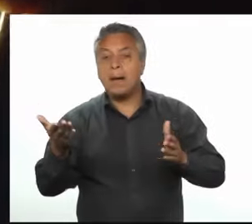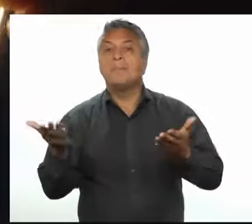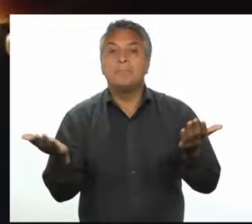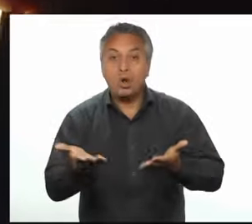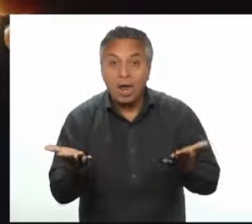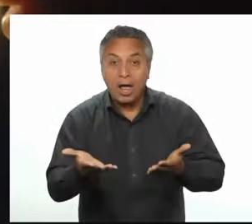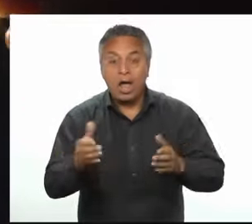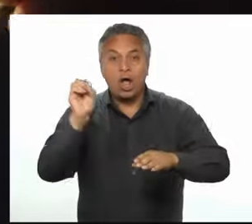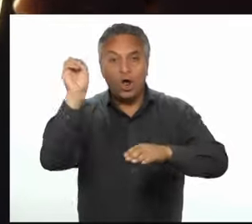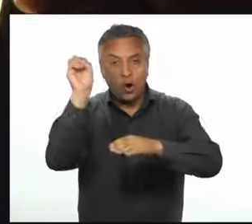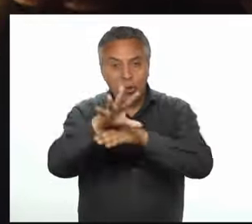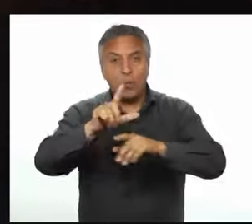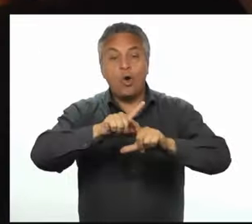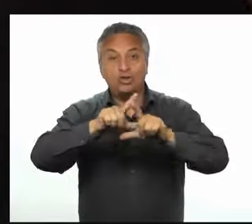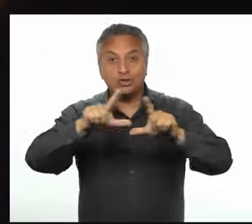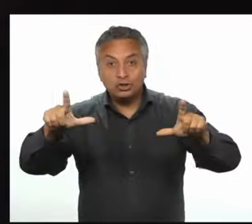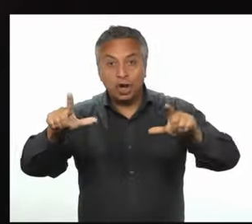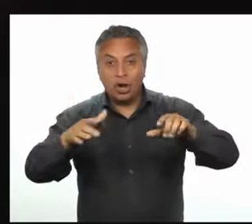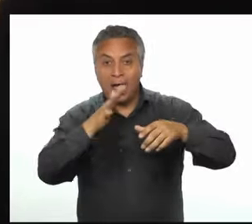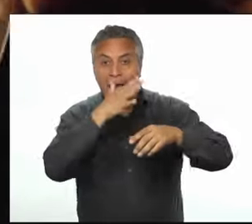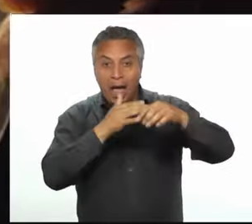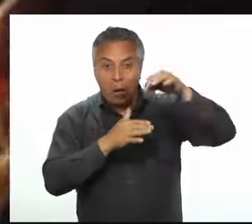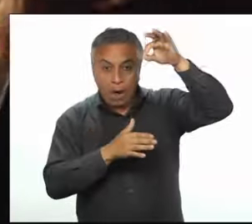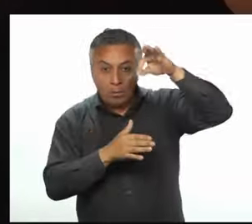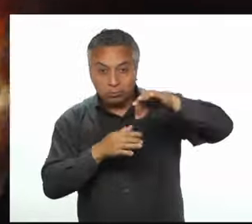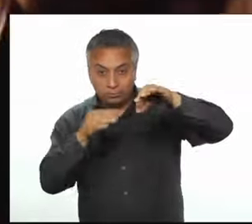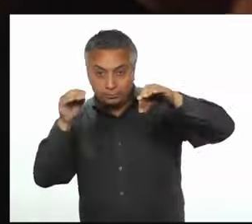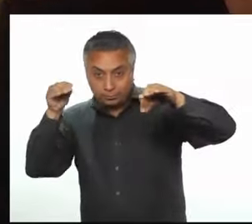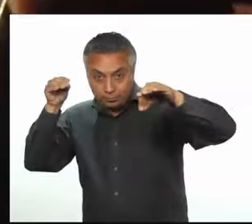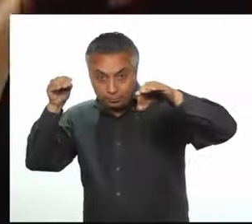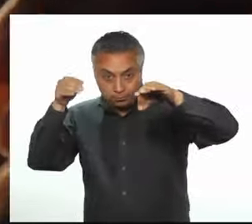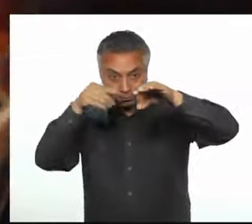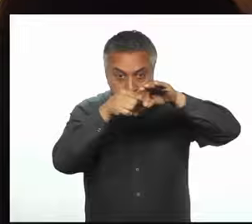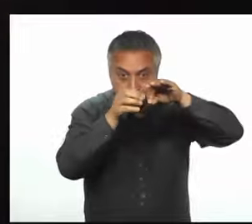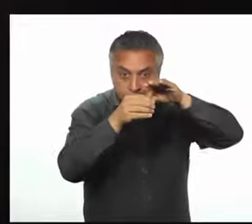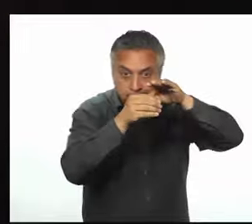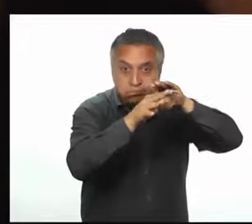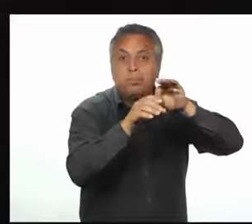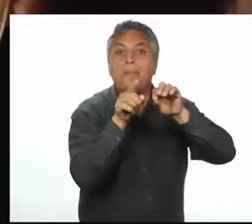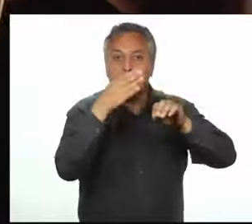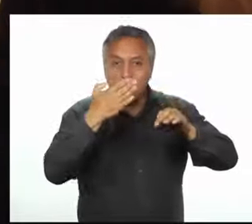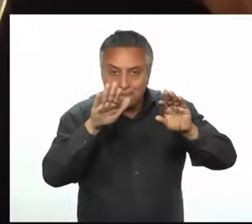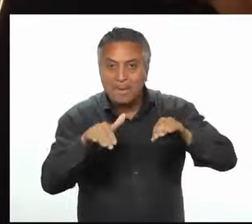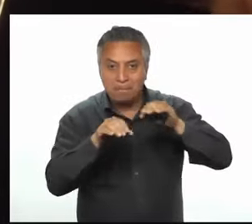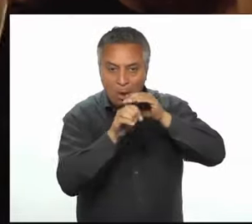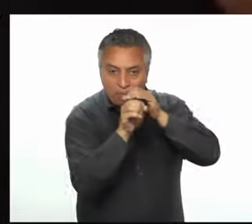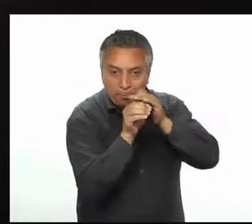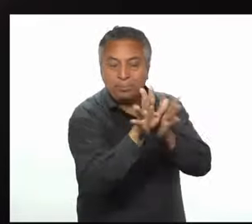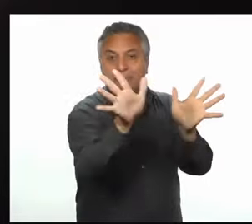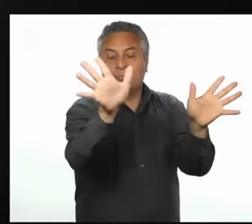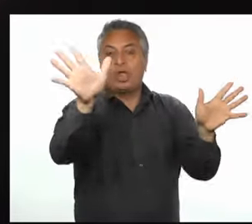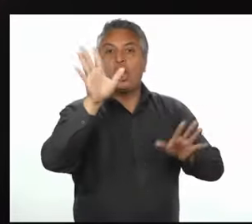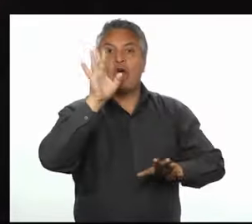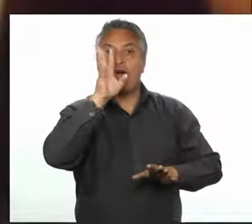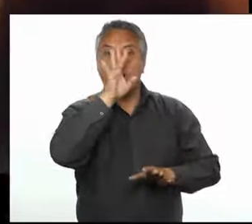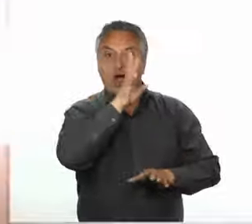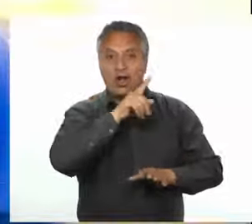la luz del sol atraviesa las gotas de lluvia y se descomponen en los distintos colores del arco